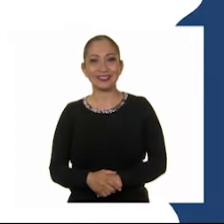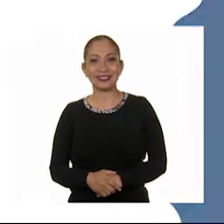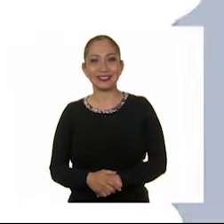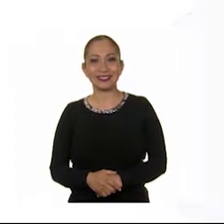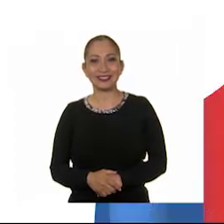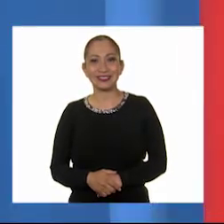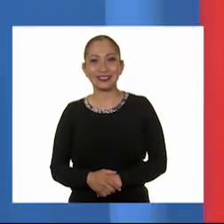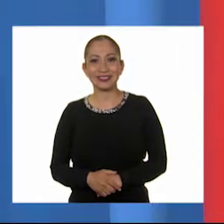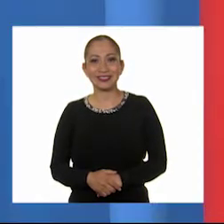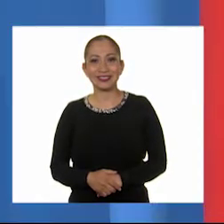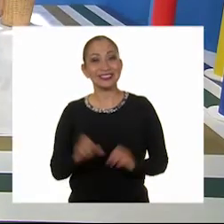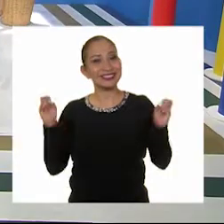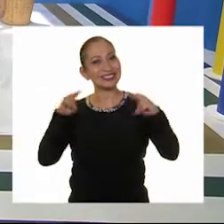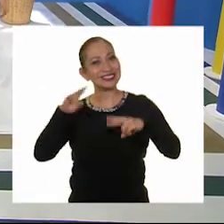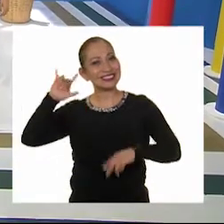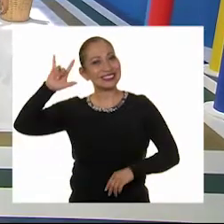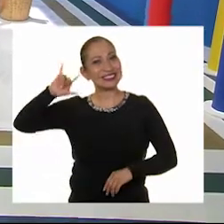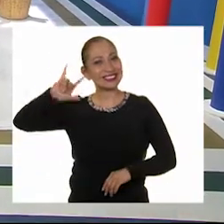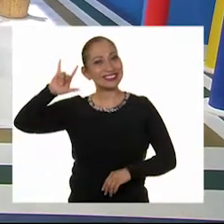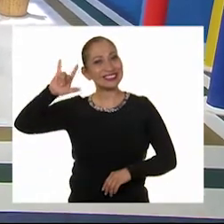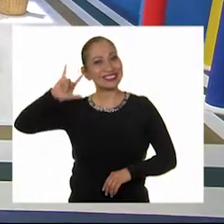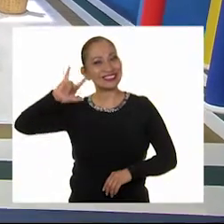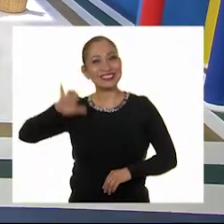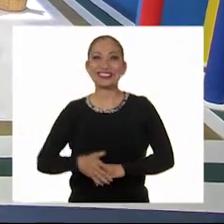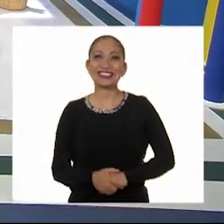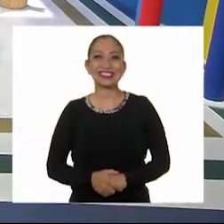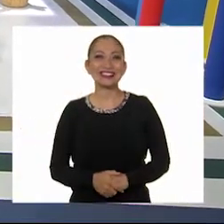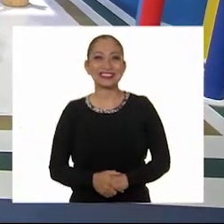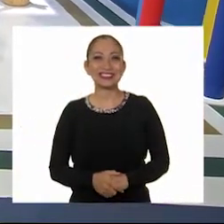aprendeencasa.cep.gov.mx. Nos vemos. Hasta la próxima.